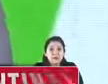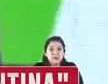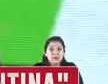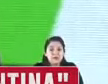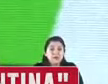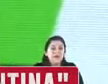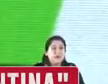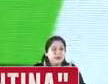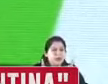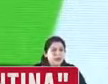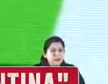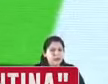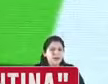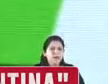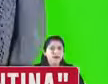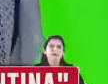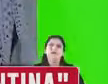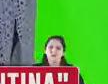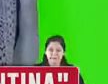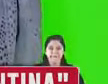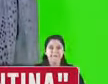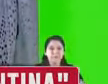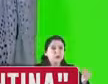y además muchos